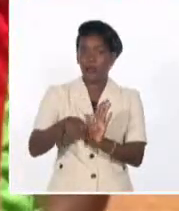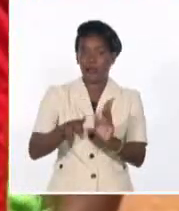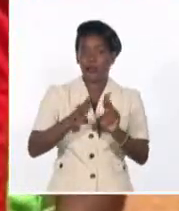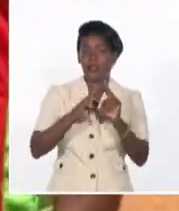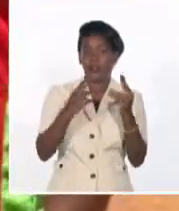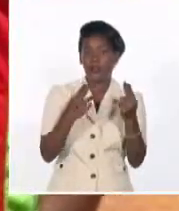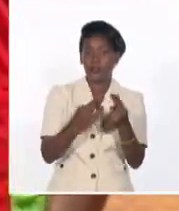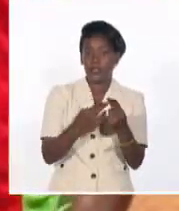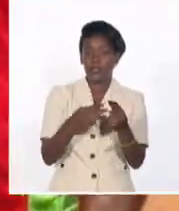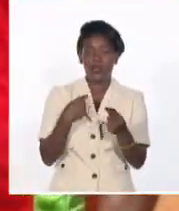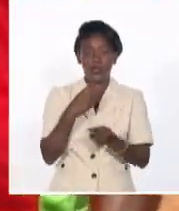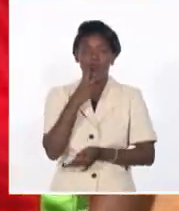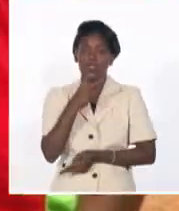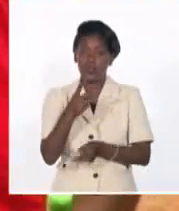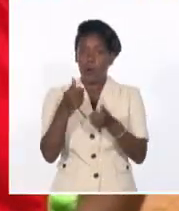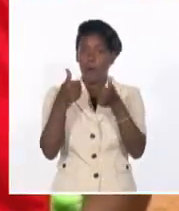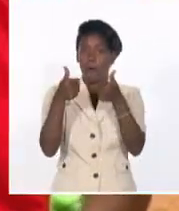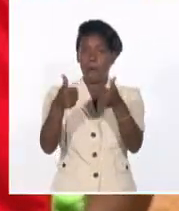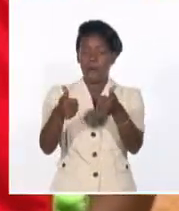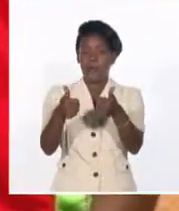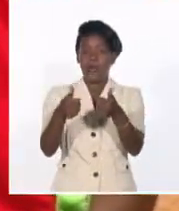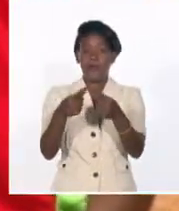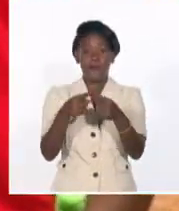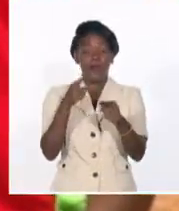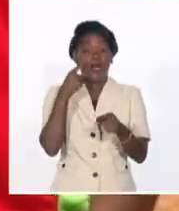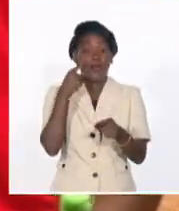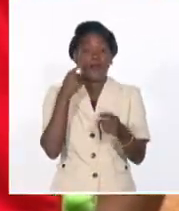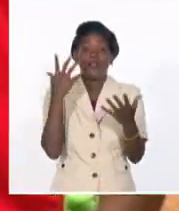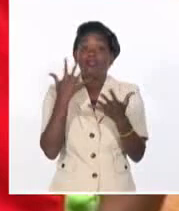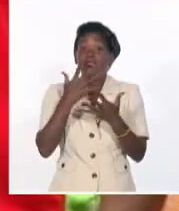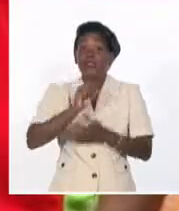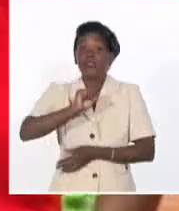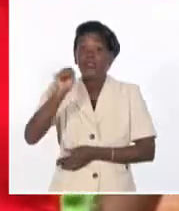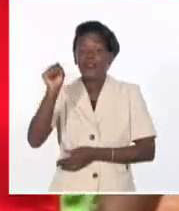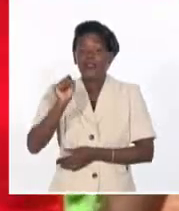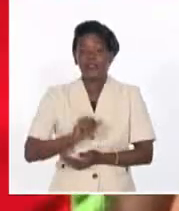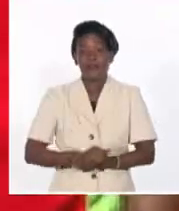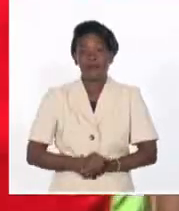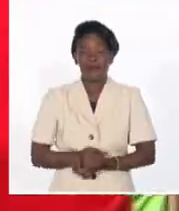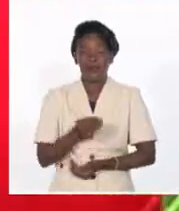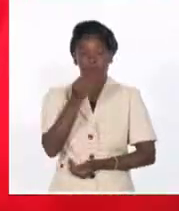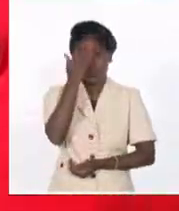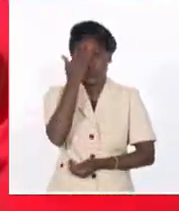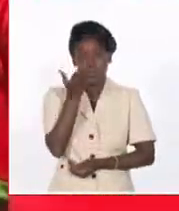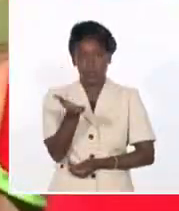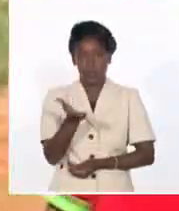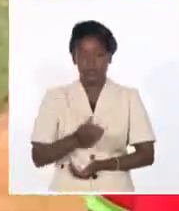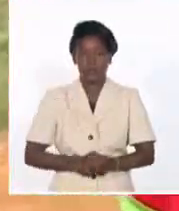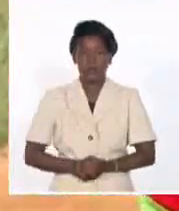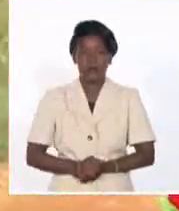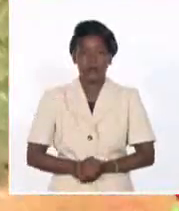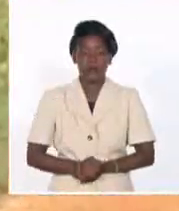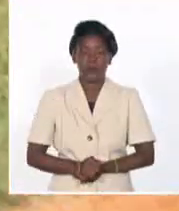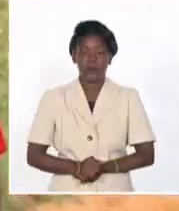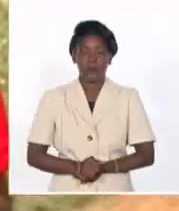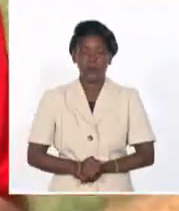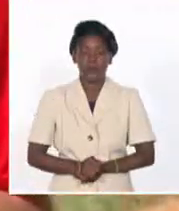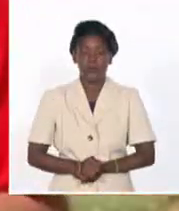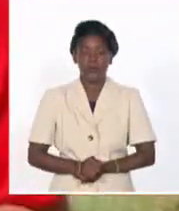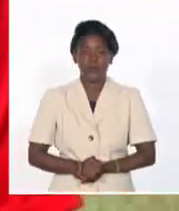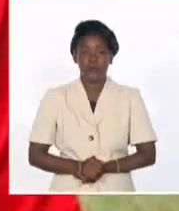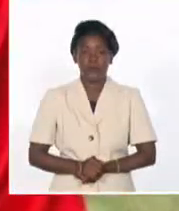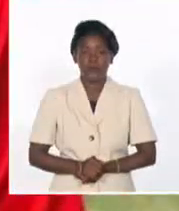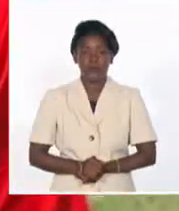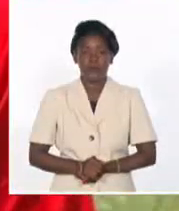para la atención que ellos se merecen y que sean el espectáculo del que diga la última palabra. Bueno, muchísimas gracias al subdirector provincial de deportes aquí en el balcón del Oriente